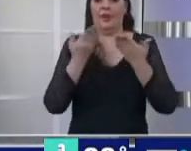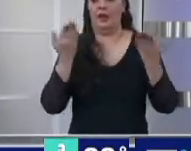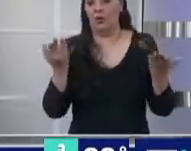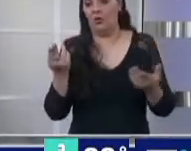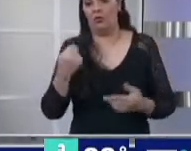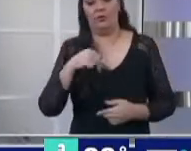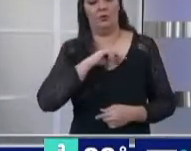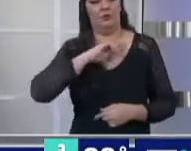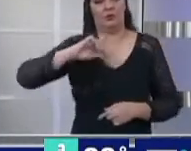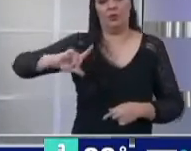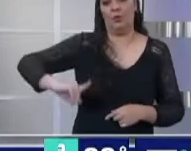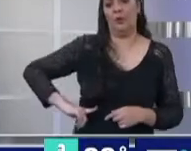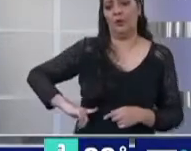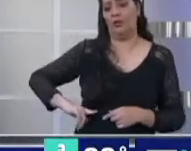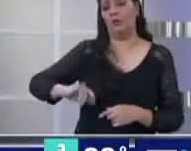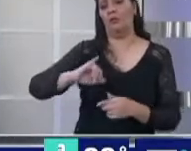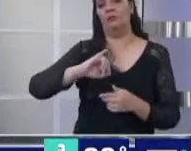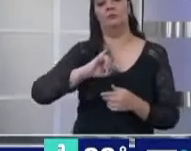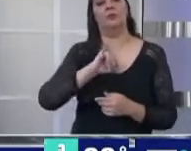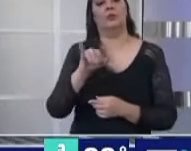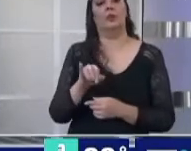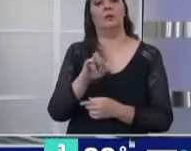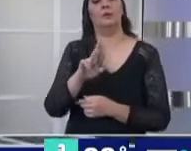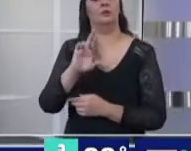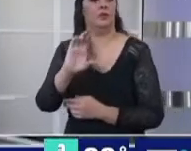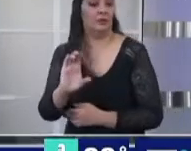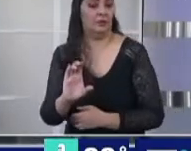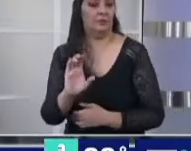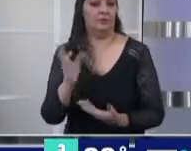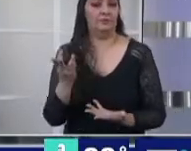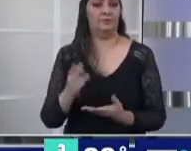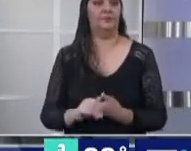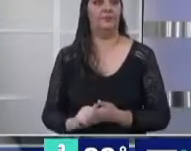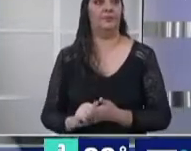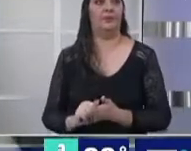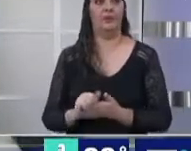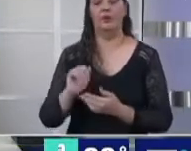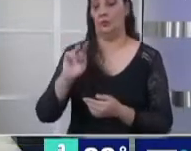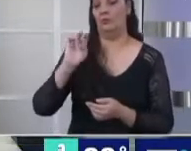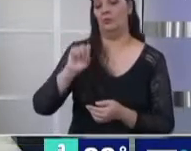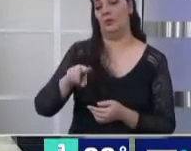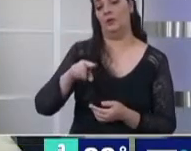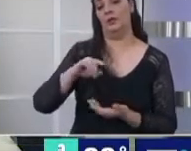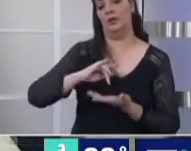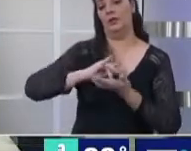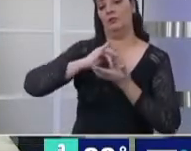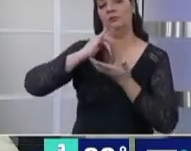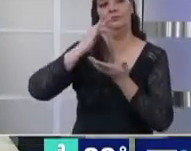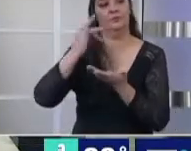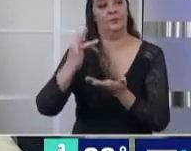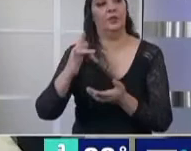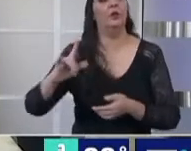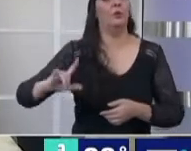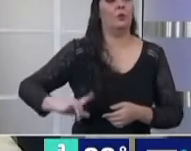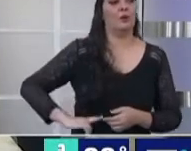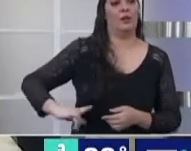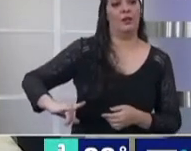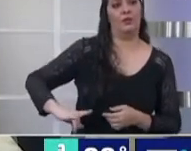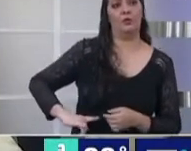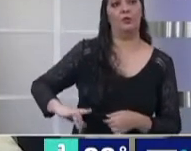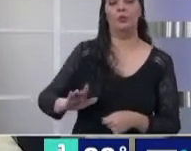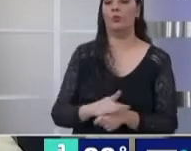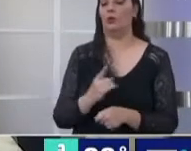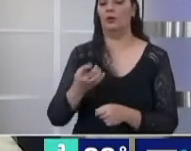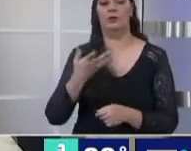gobernador, el ingeniero Jaime Rodríguez Calderón, que quiero agradecer al gobernador, porque tuvo